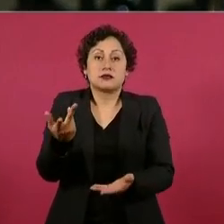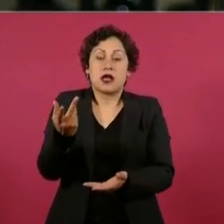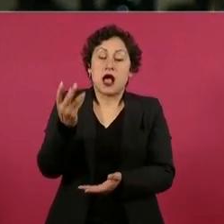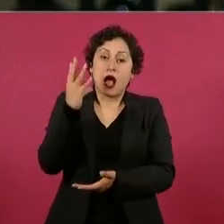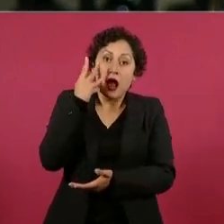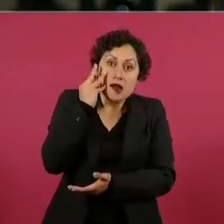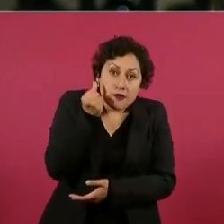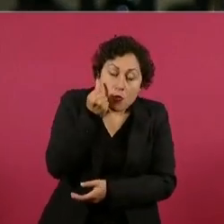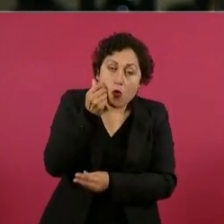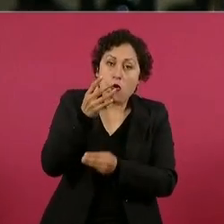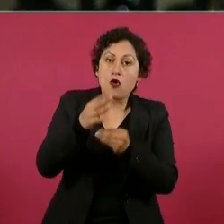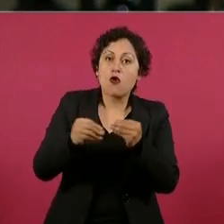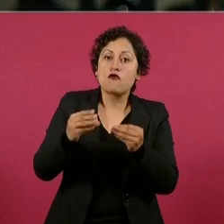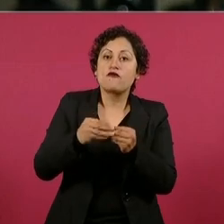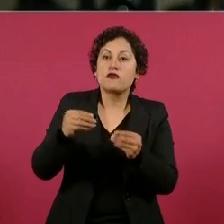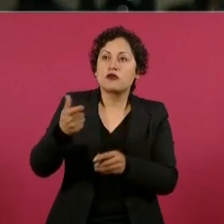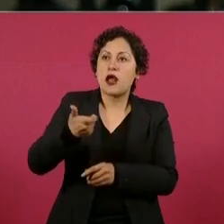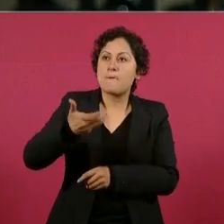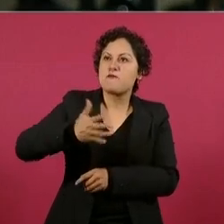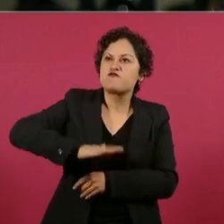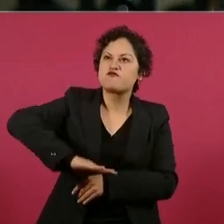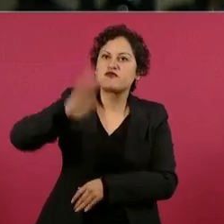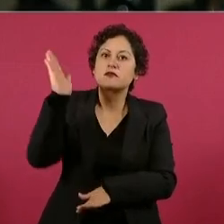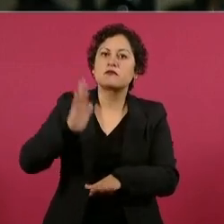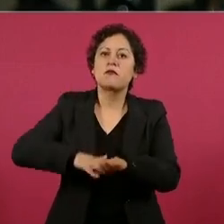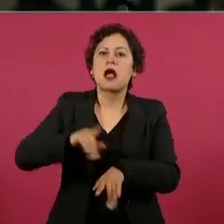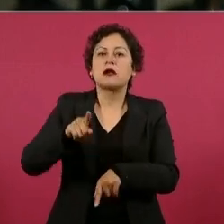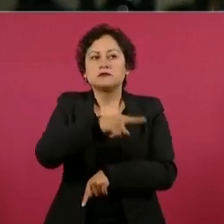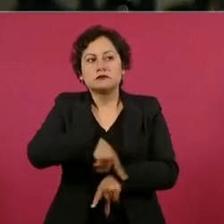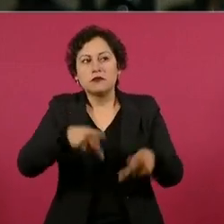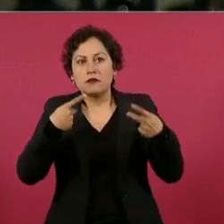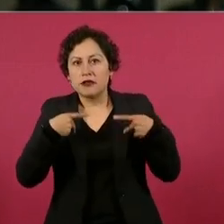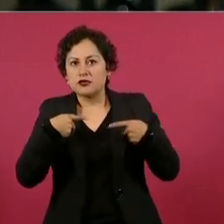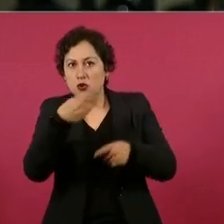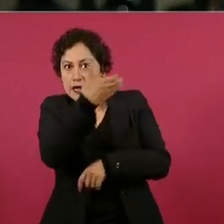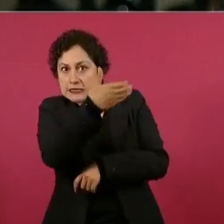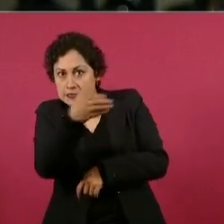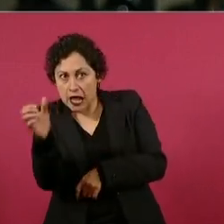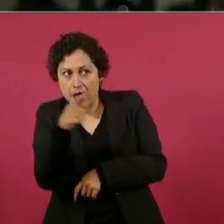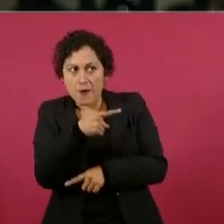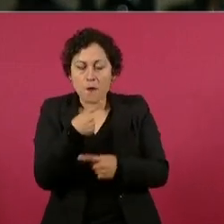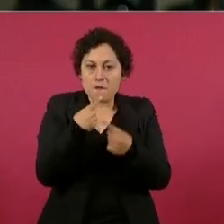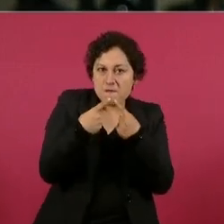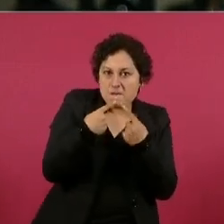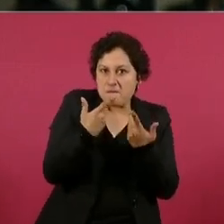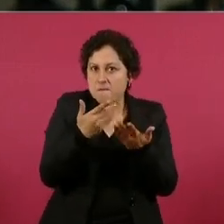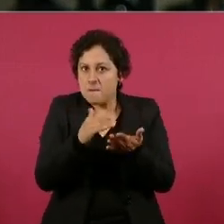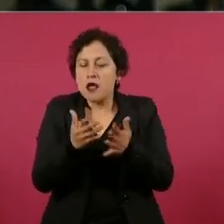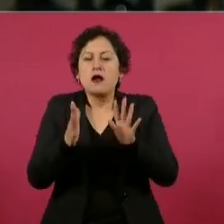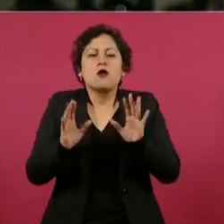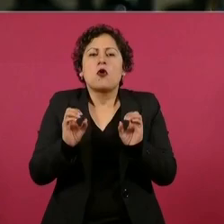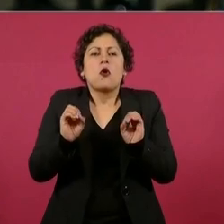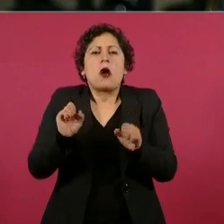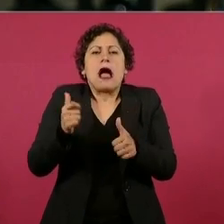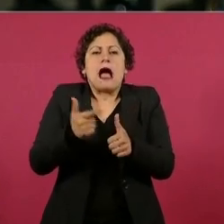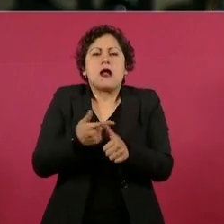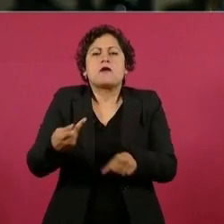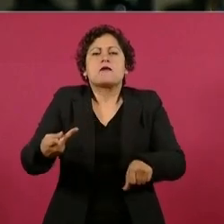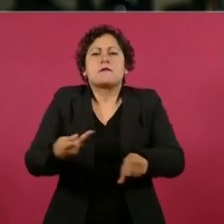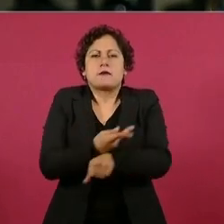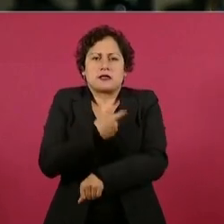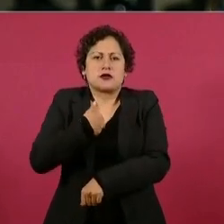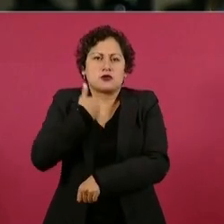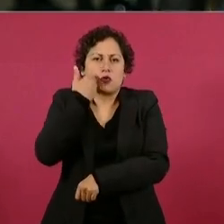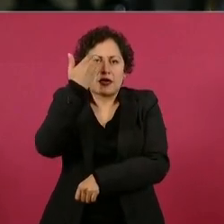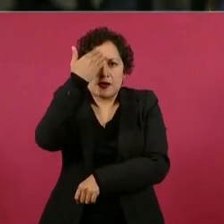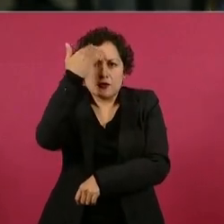limón, si es una especulación de los productores, si obedece a un tema de inseguridad. Preguntarle también, pues, en este contexto de las